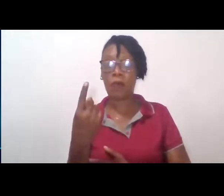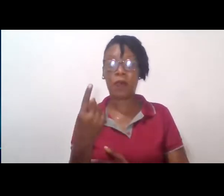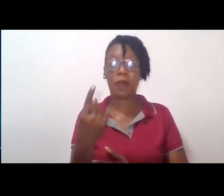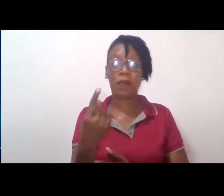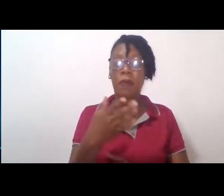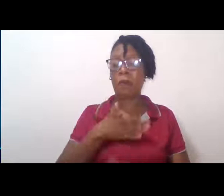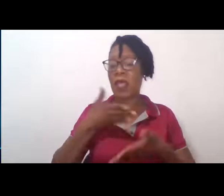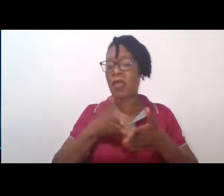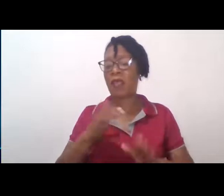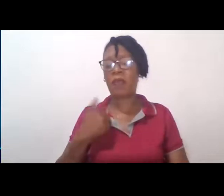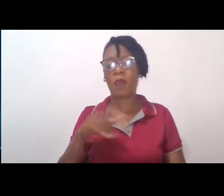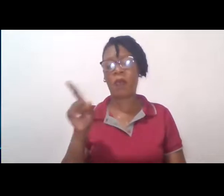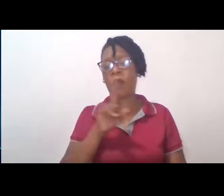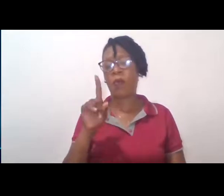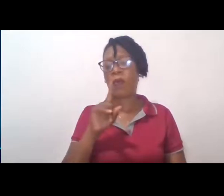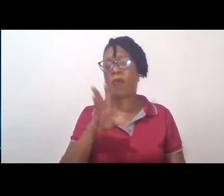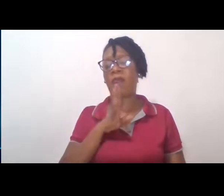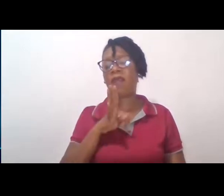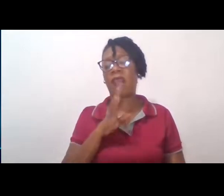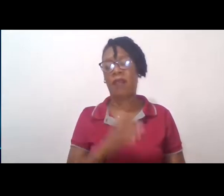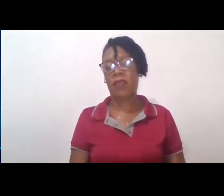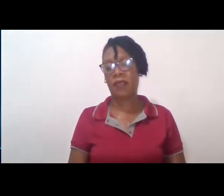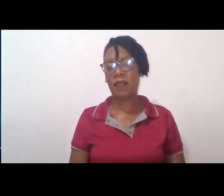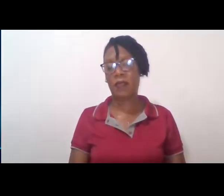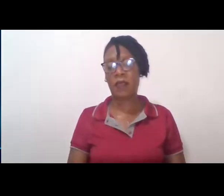hablaba, era no verbal.